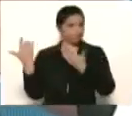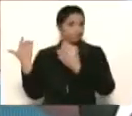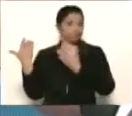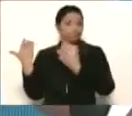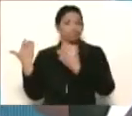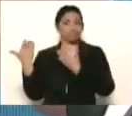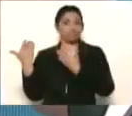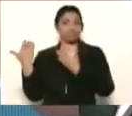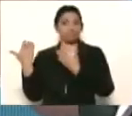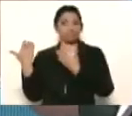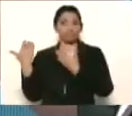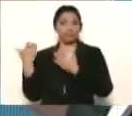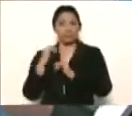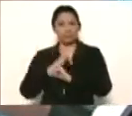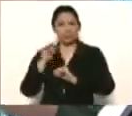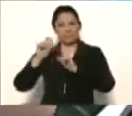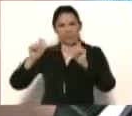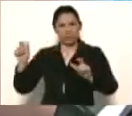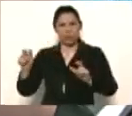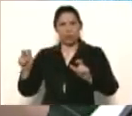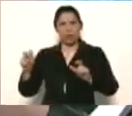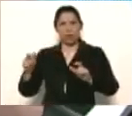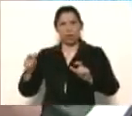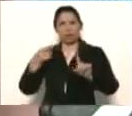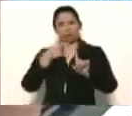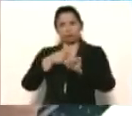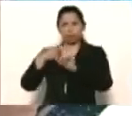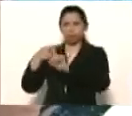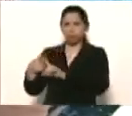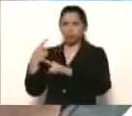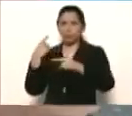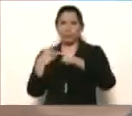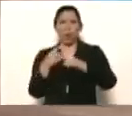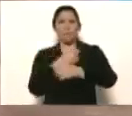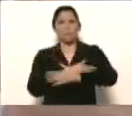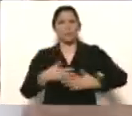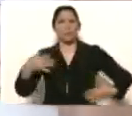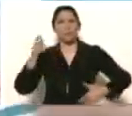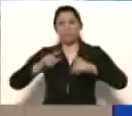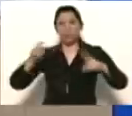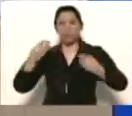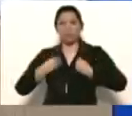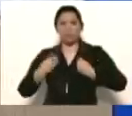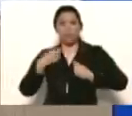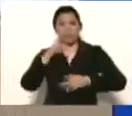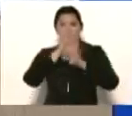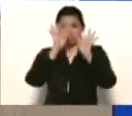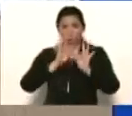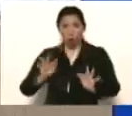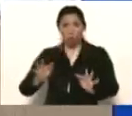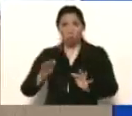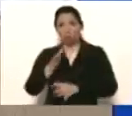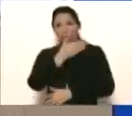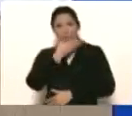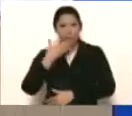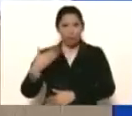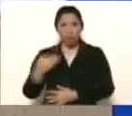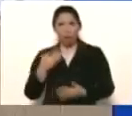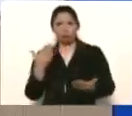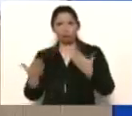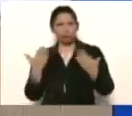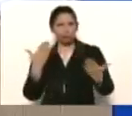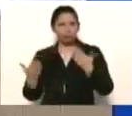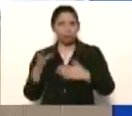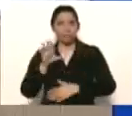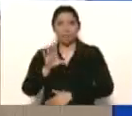casos confirmados es kobe 19 por millón de habitantes y es la manera adecuada para poder comparar un país con una población